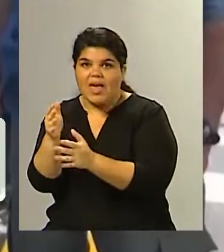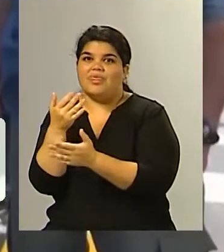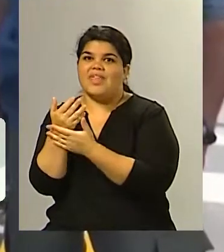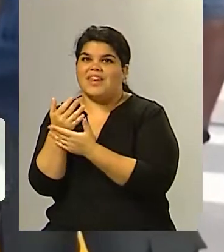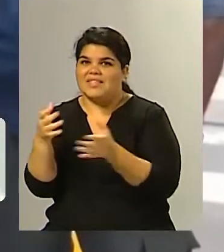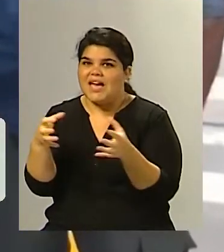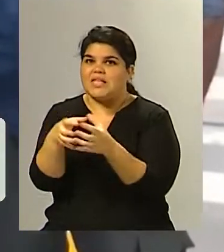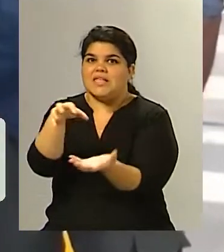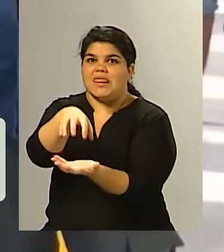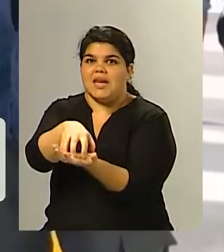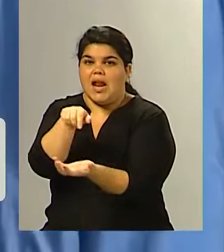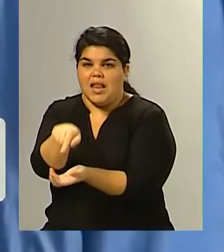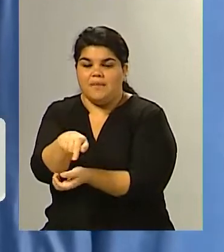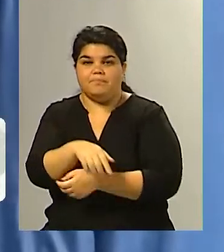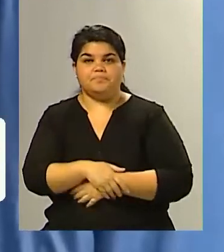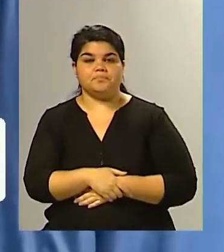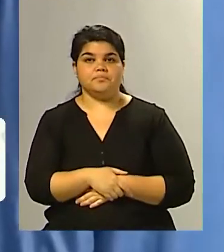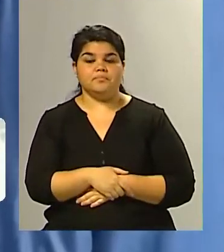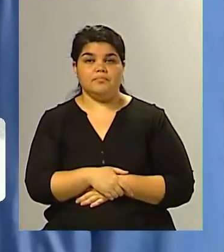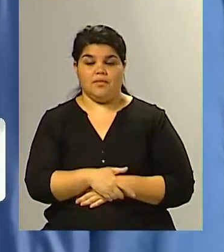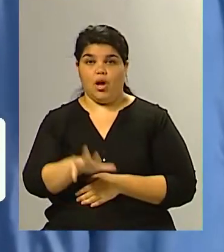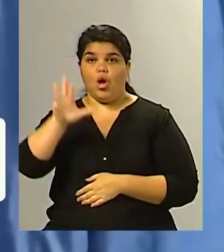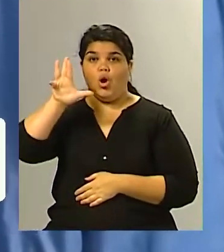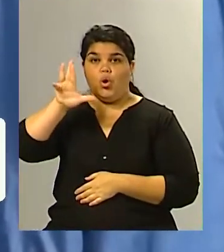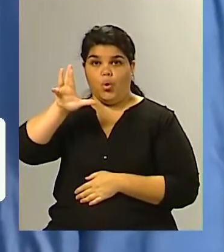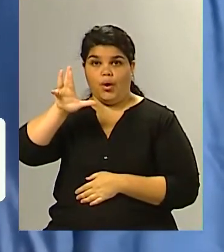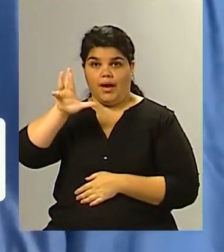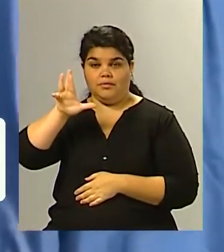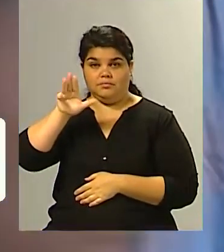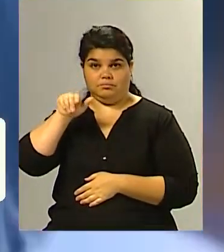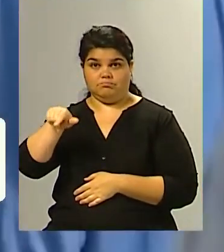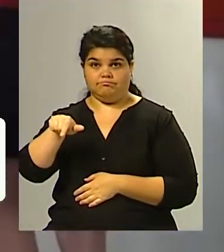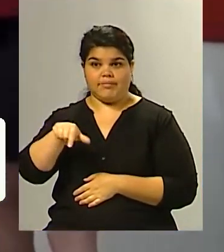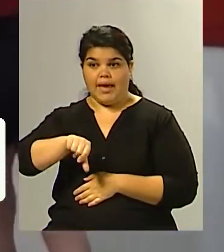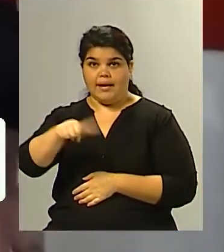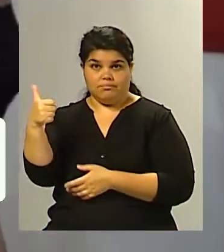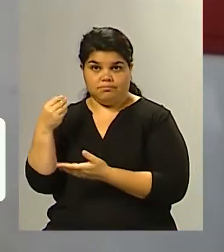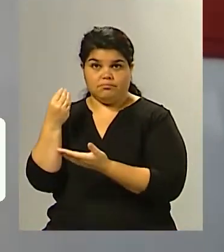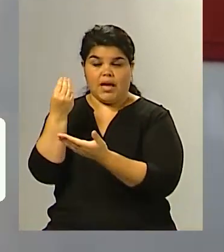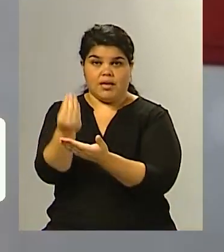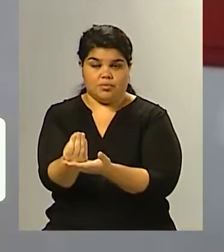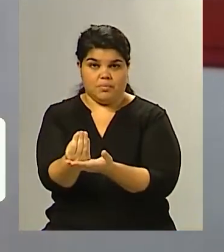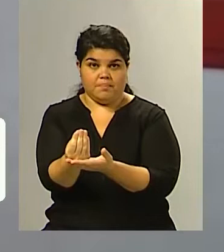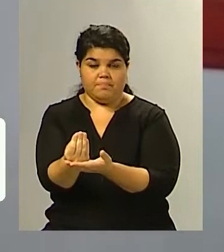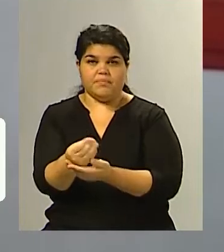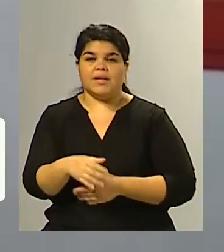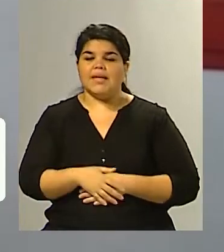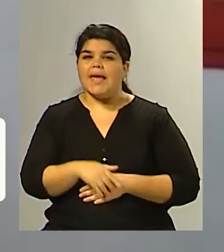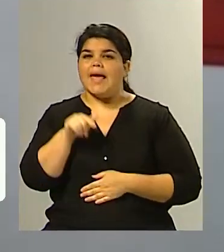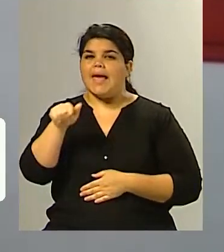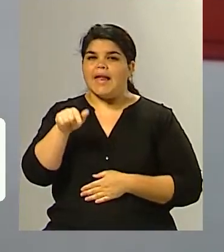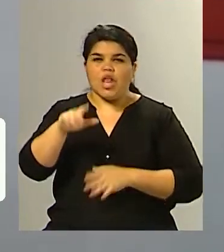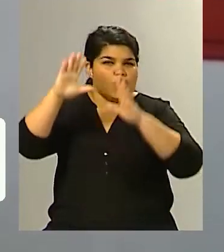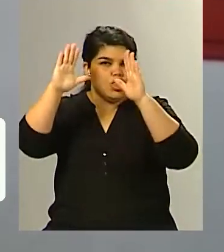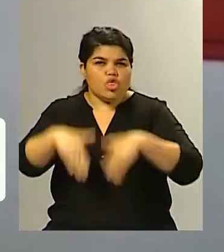Lula asume con una cantidad... Primero, no va a gobernar la mitad de los estados,